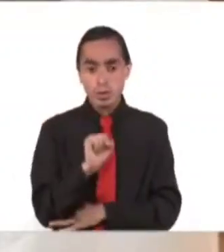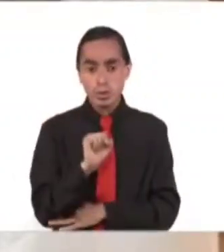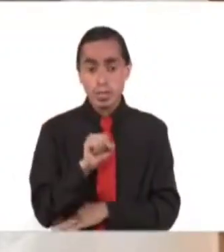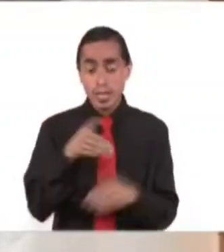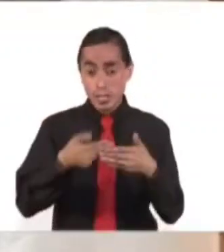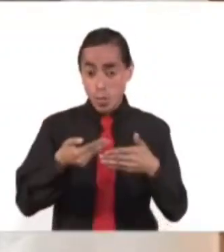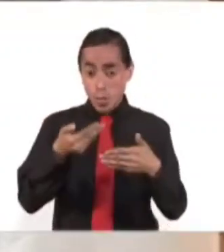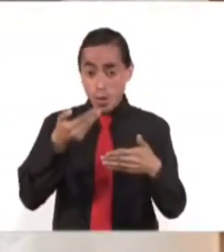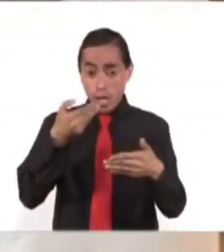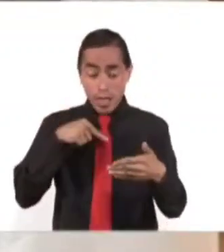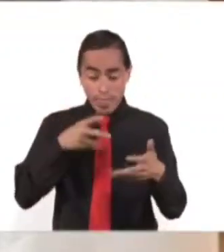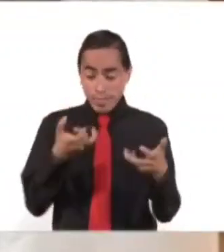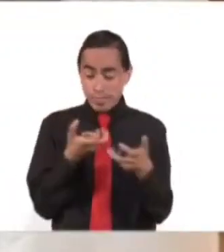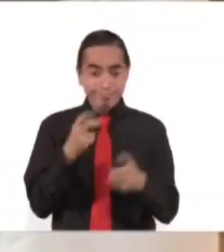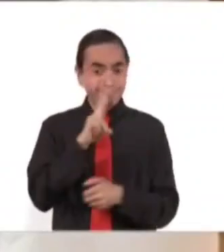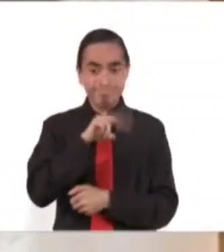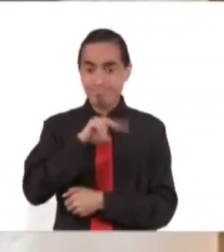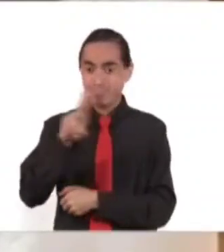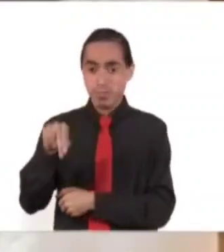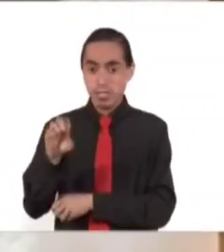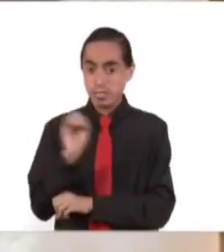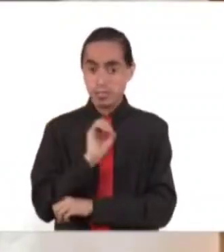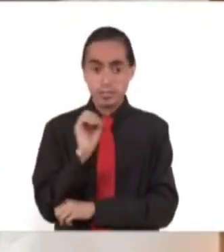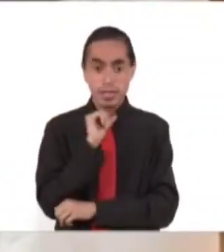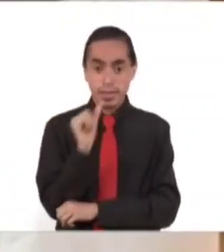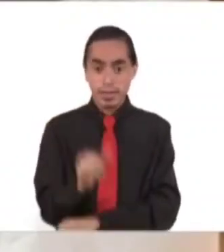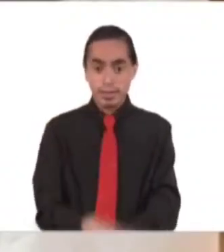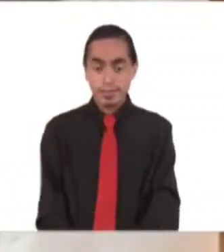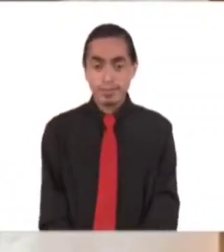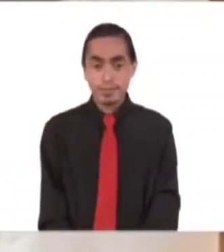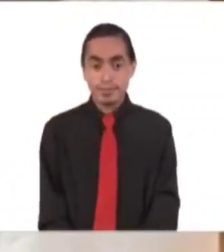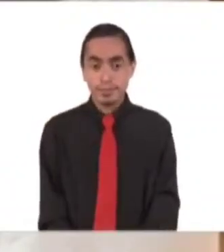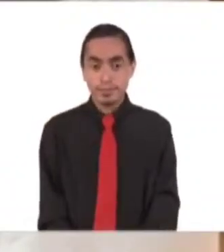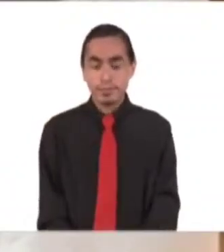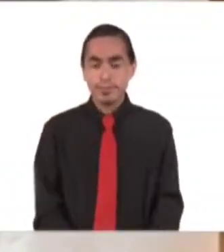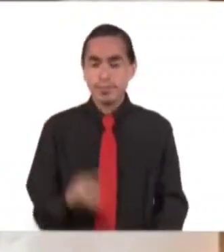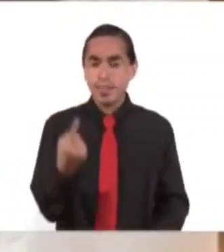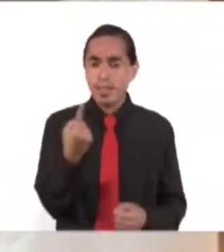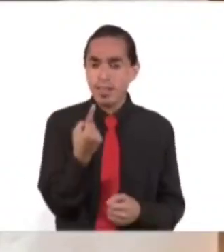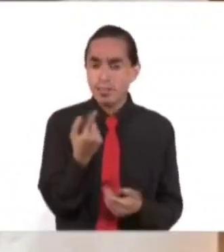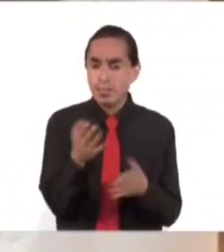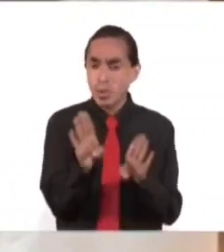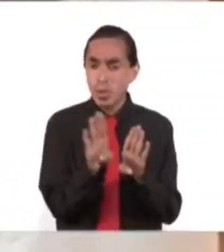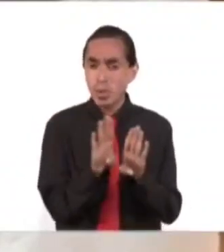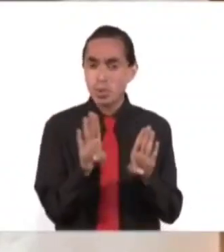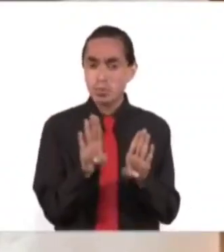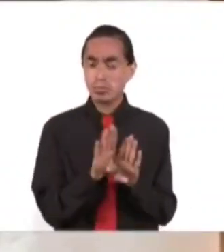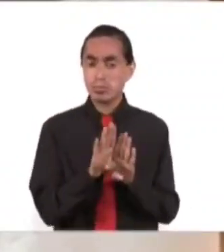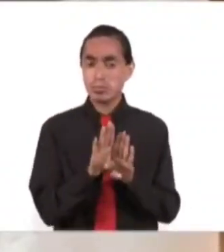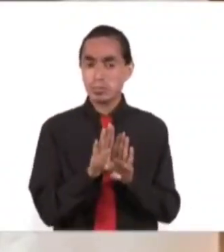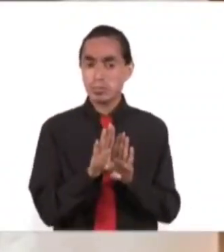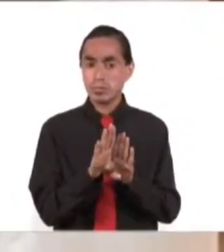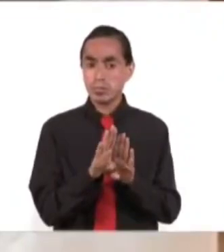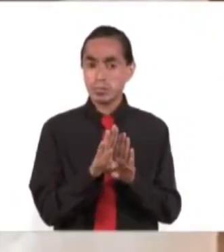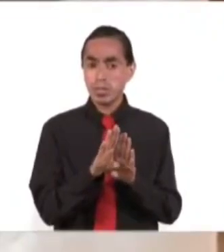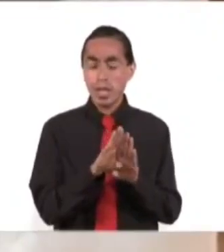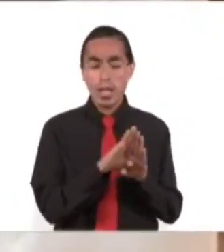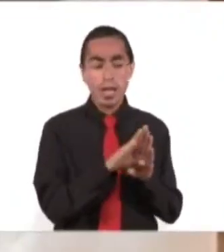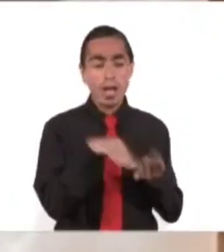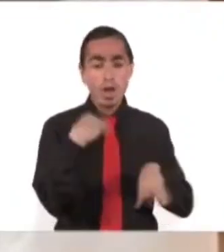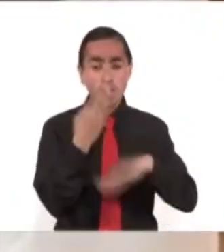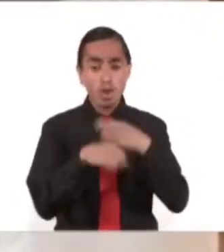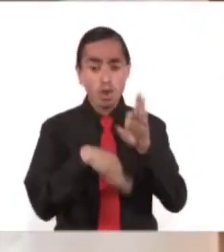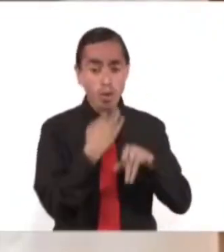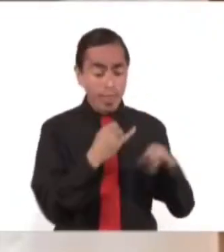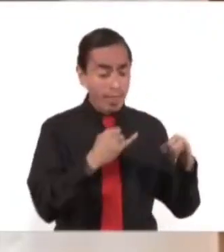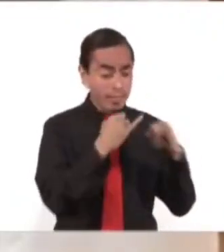había hecho en México, nunca se había hecho algo así. ¿Qué se hizo? conjuntar a todas las instituciones de